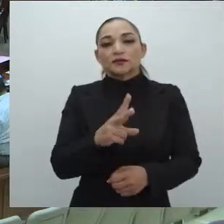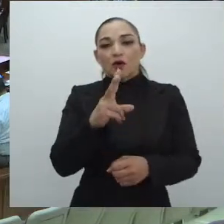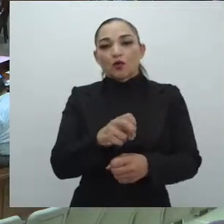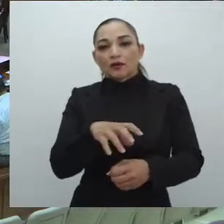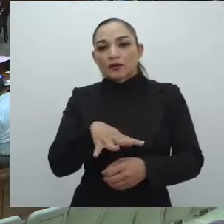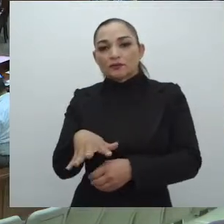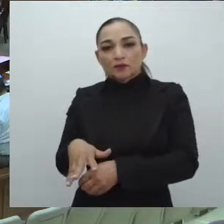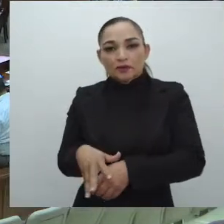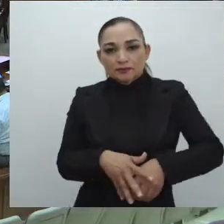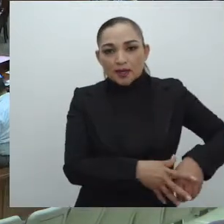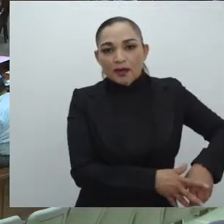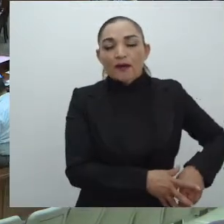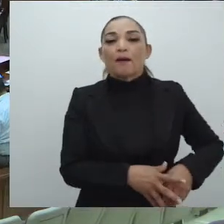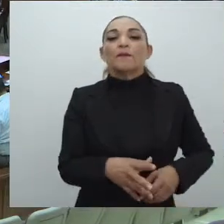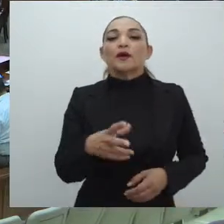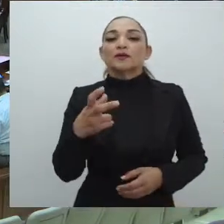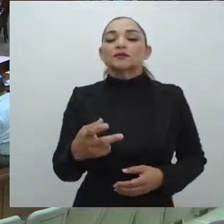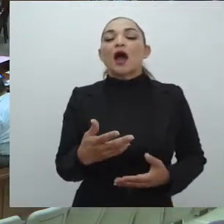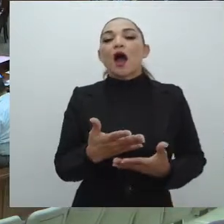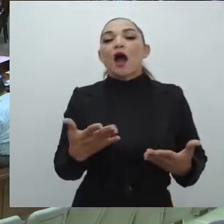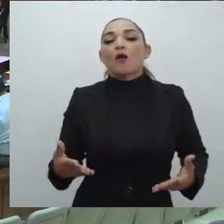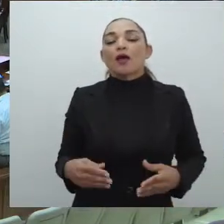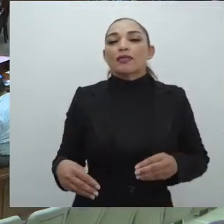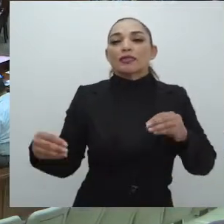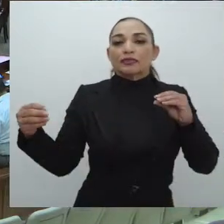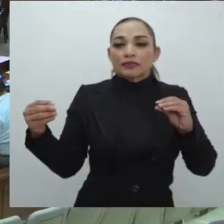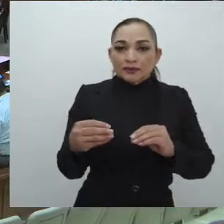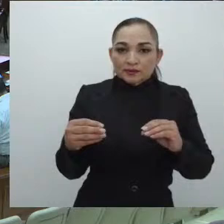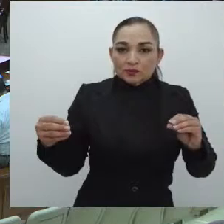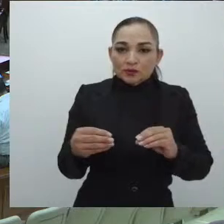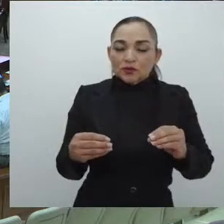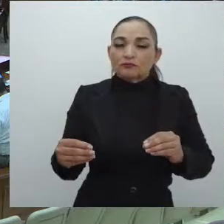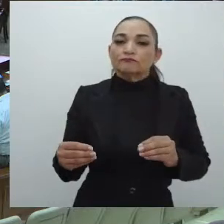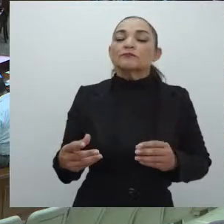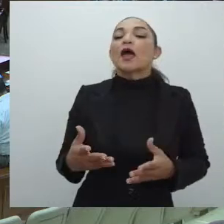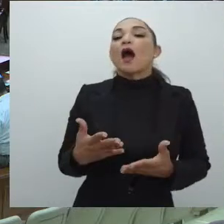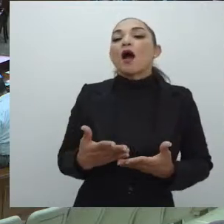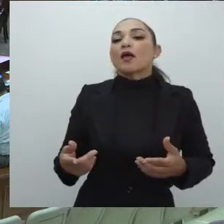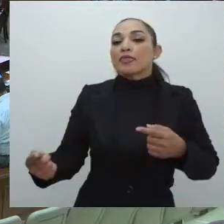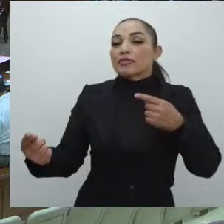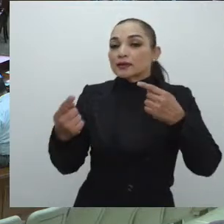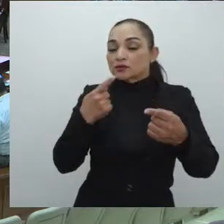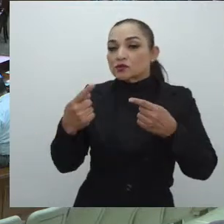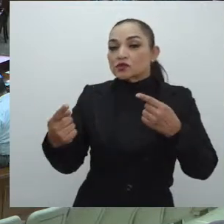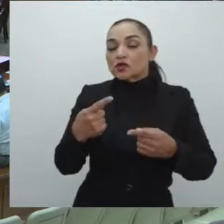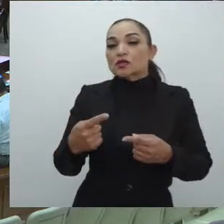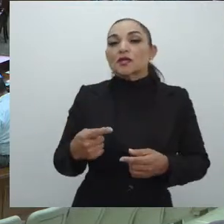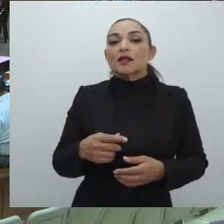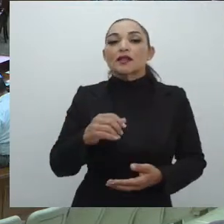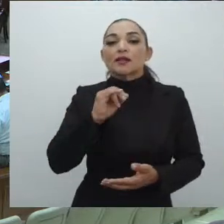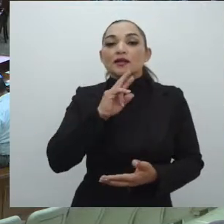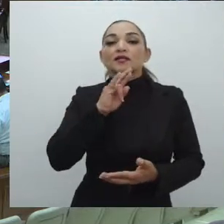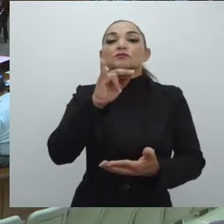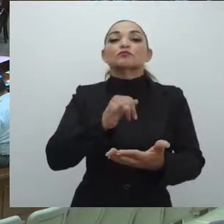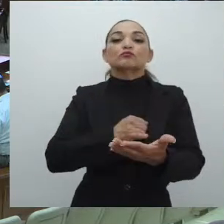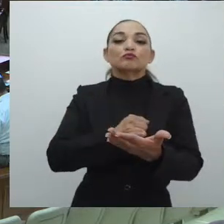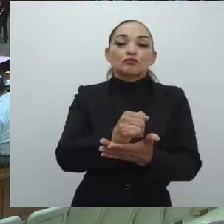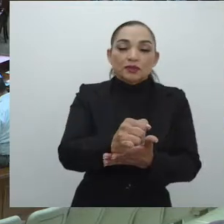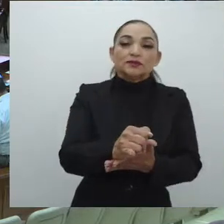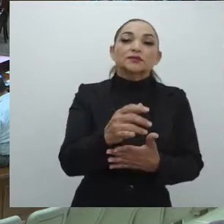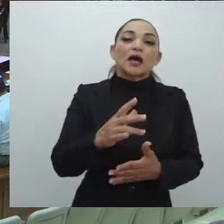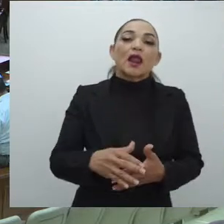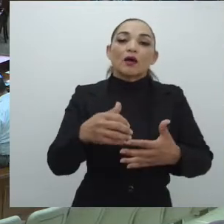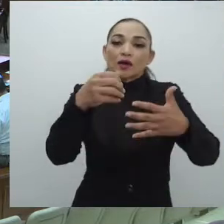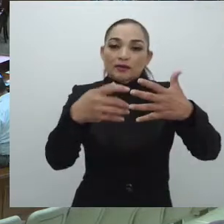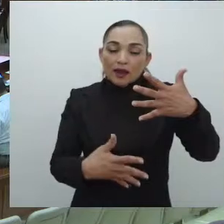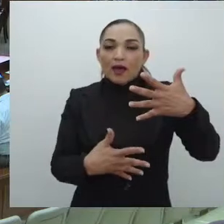este dictamen, por lo que procede a ponerlo a discusión. Esta discusión, el dictamen en lo general. Las diputadas y los diputados que deseen intervenir en la